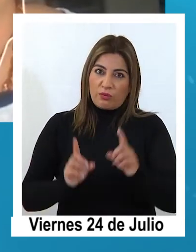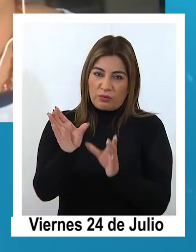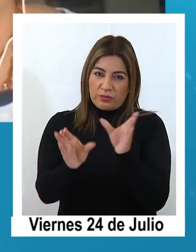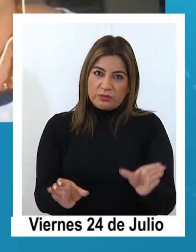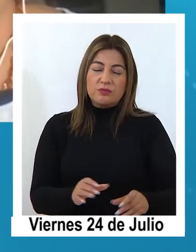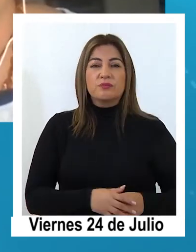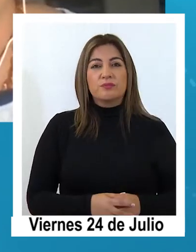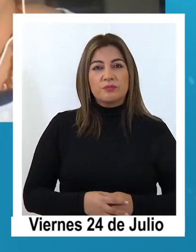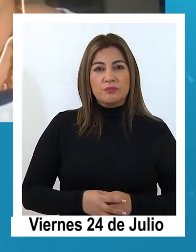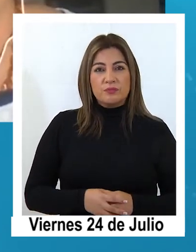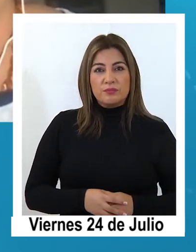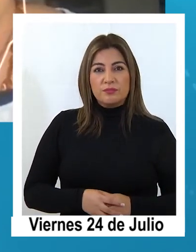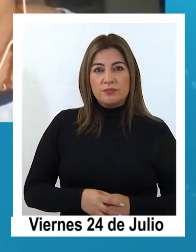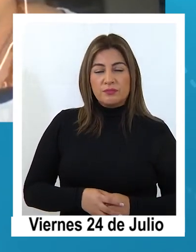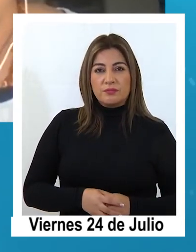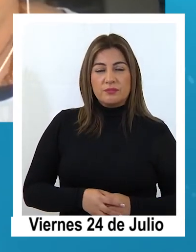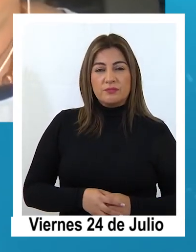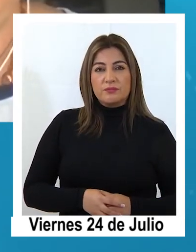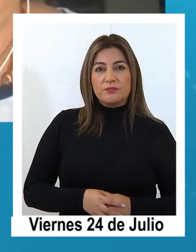rostros?